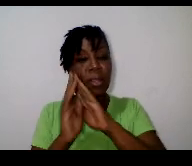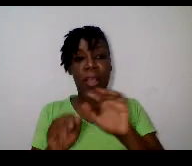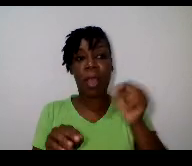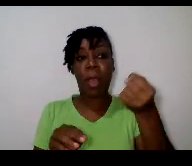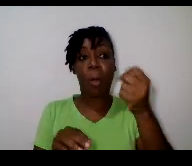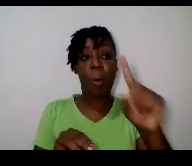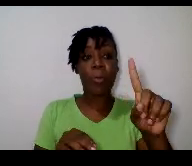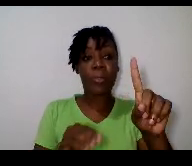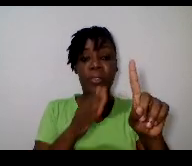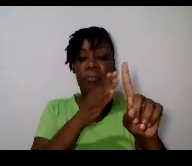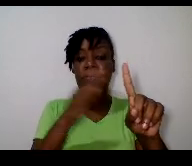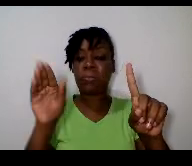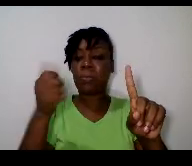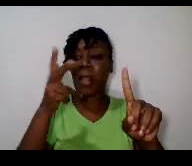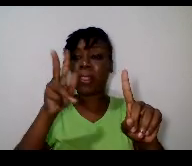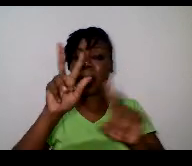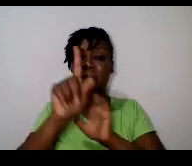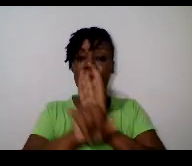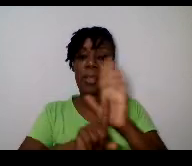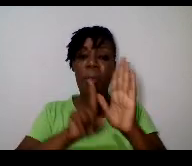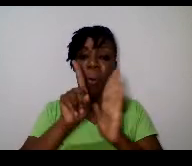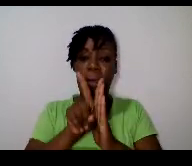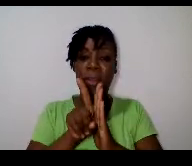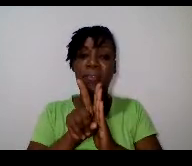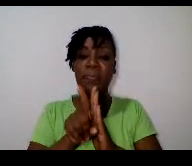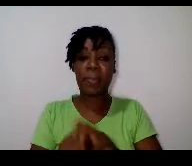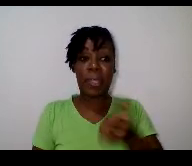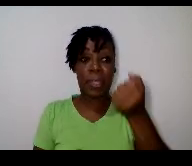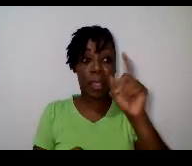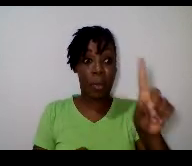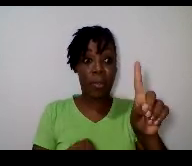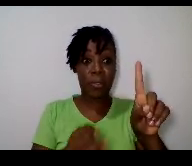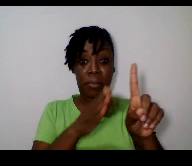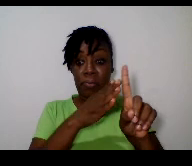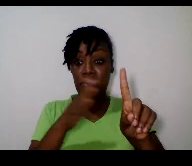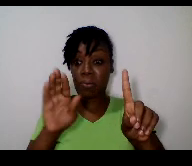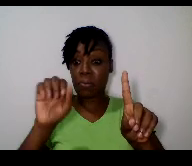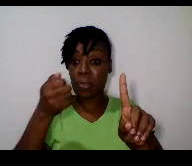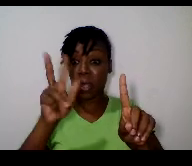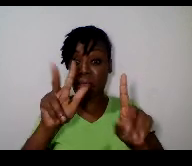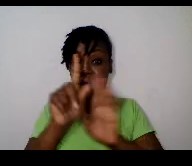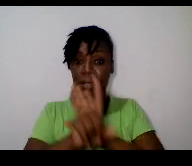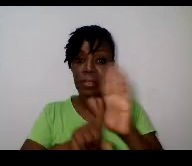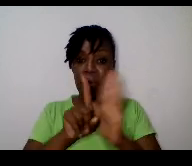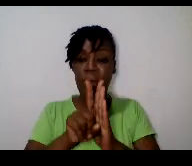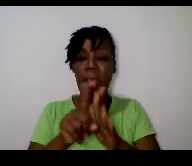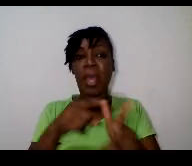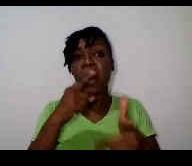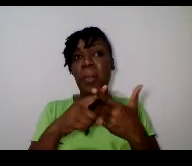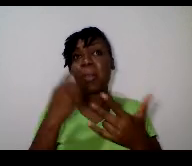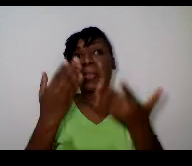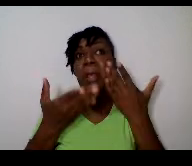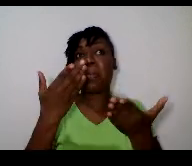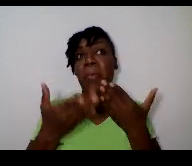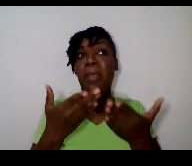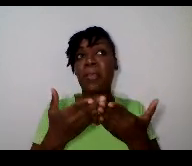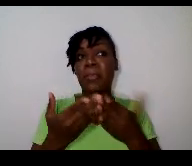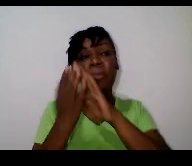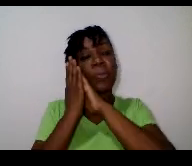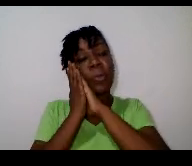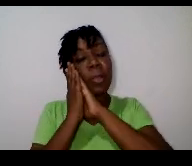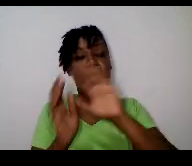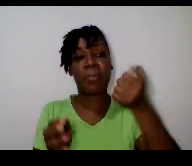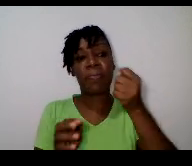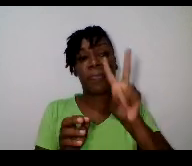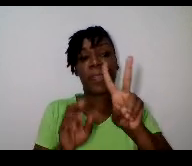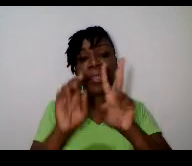por ejemplo. Y estas 11 y 13 horas, vamos a asumir que duerme 12. Eso significa que el niño se duerme a las 7 de la noche y se